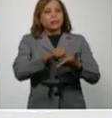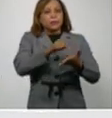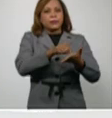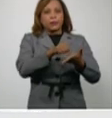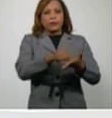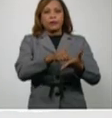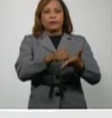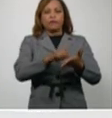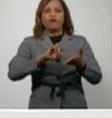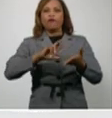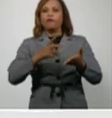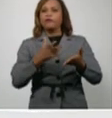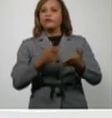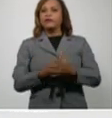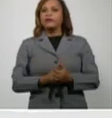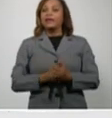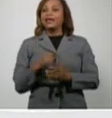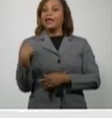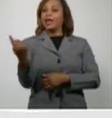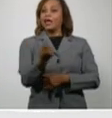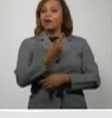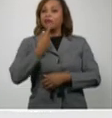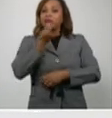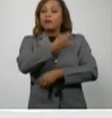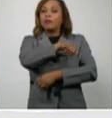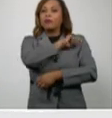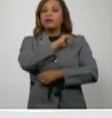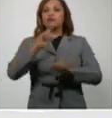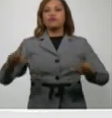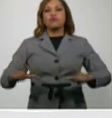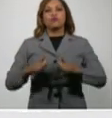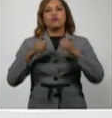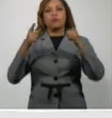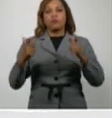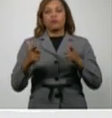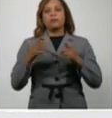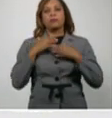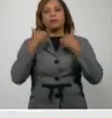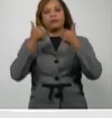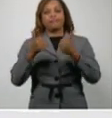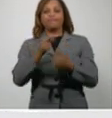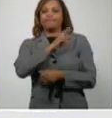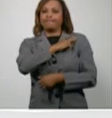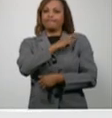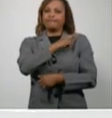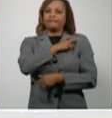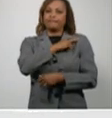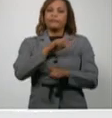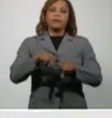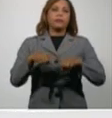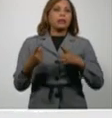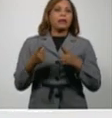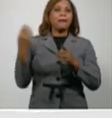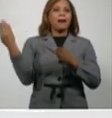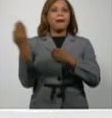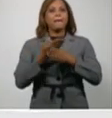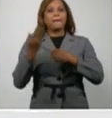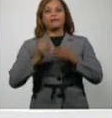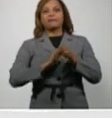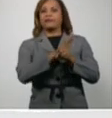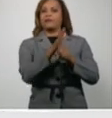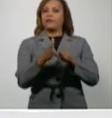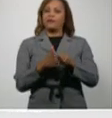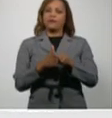manera, que nuestra población cumpla autorresponsablemente para poder incluso no tener que